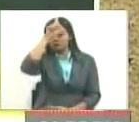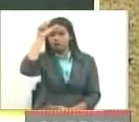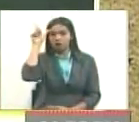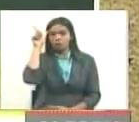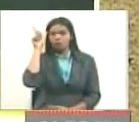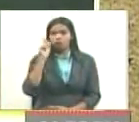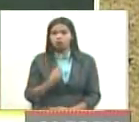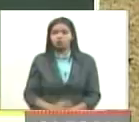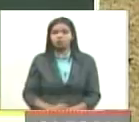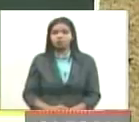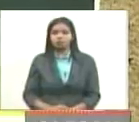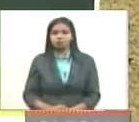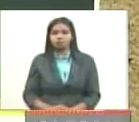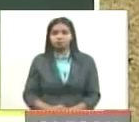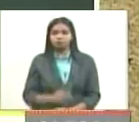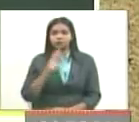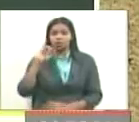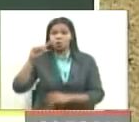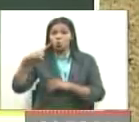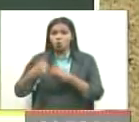Alias El Mostrico, alias Juanito Limaña.